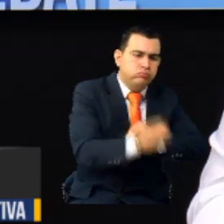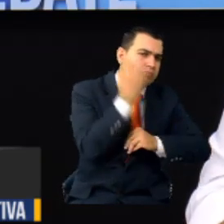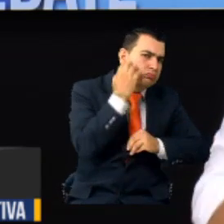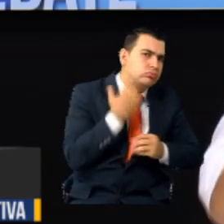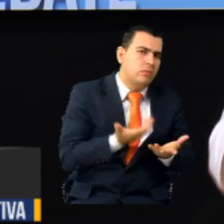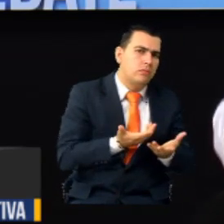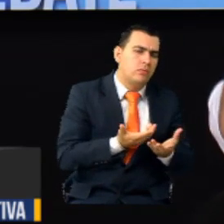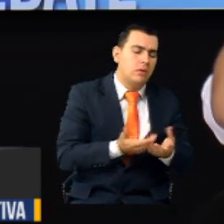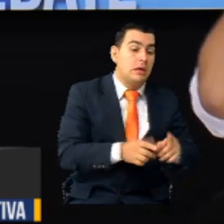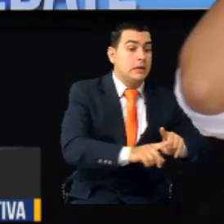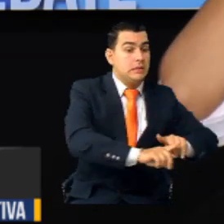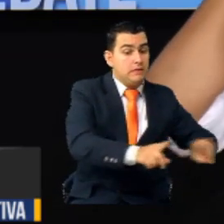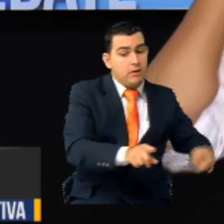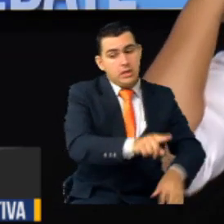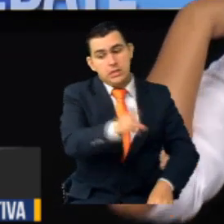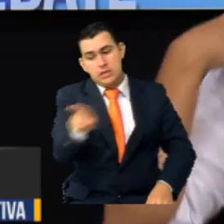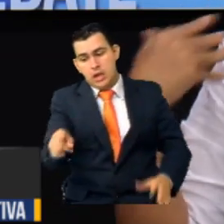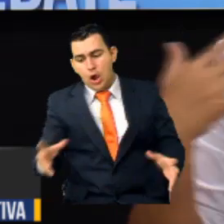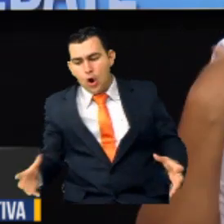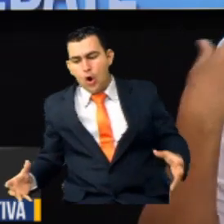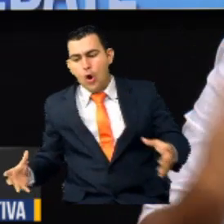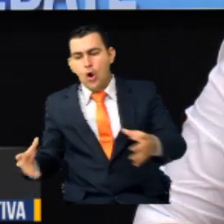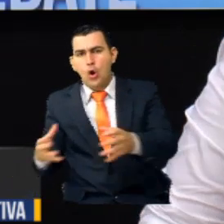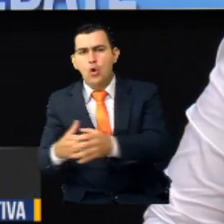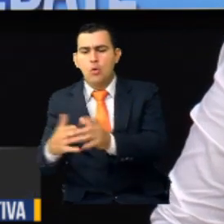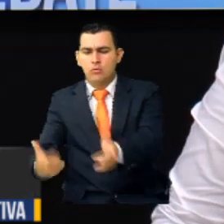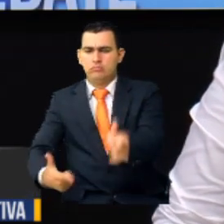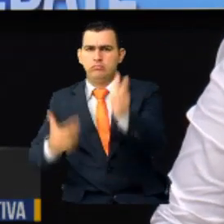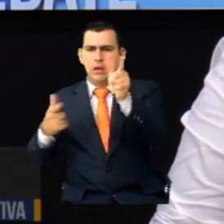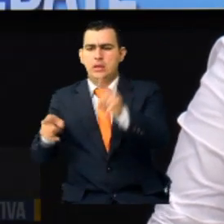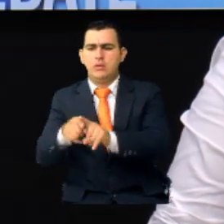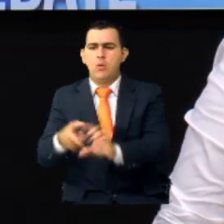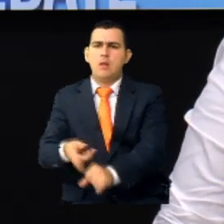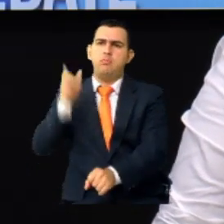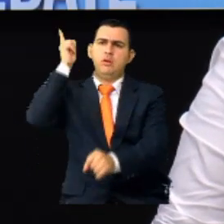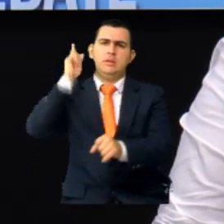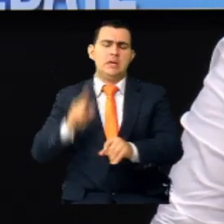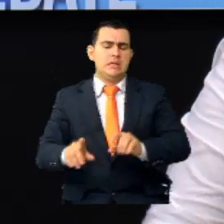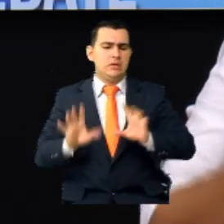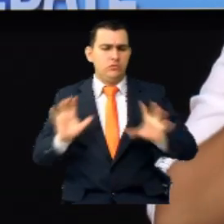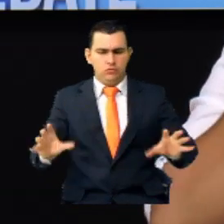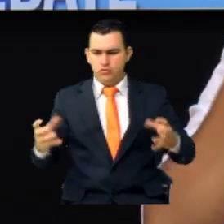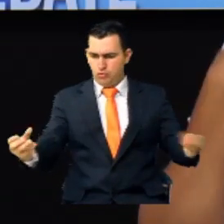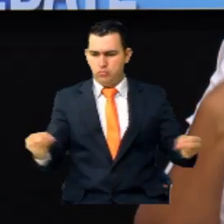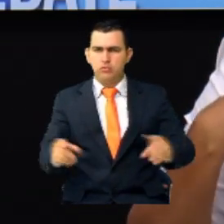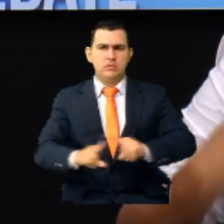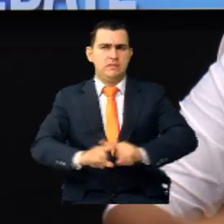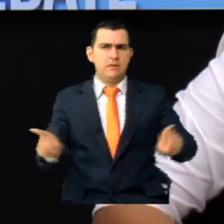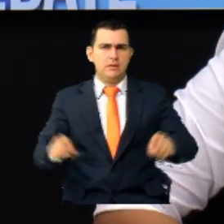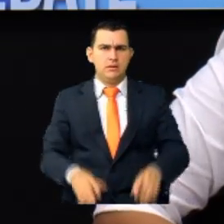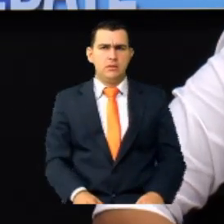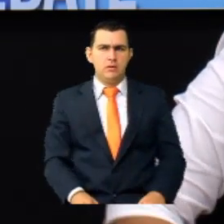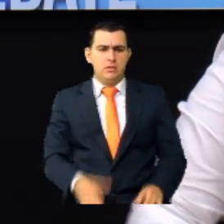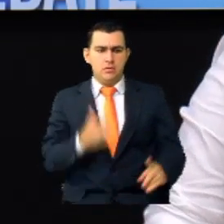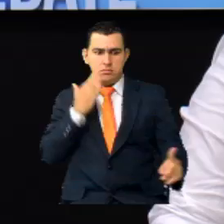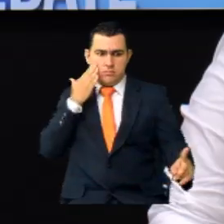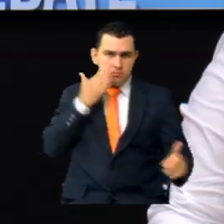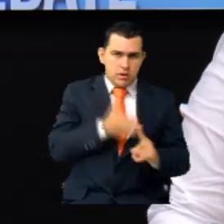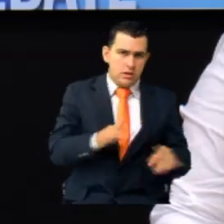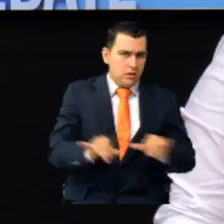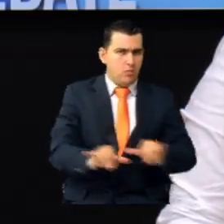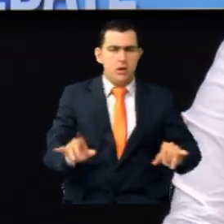había un proceso de una insurgencia levantada en armas con una propuesta política. Son dos cosas completamente distintas, no vamos a estar invocados frente a un proceso igual.